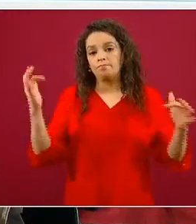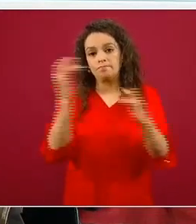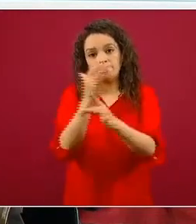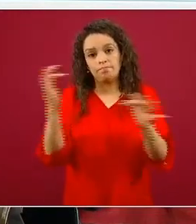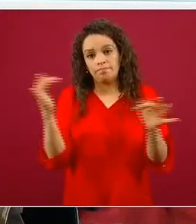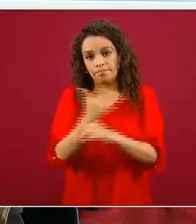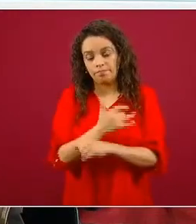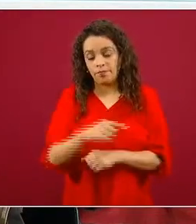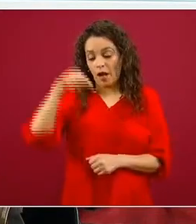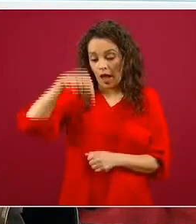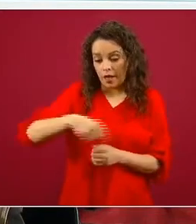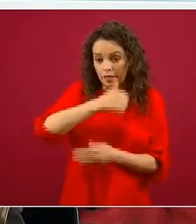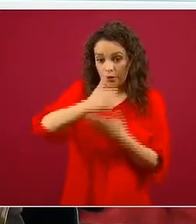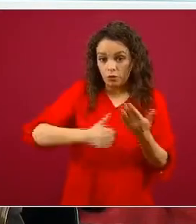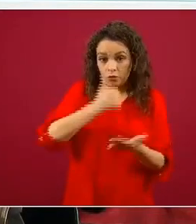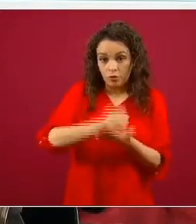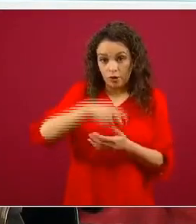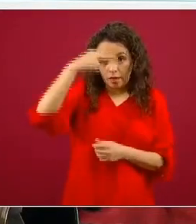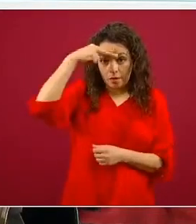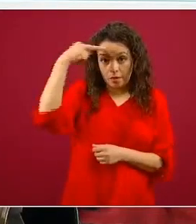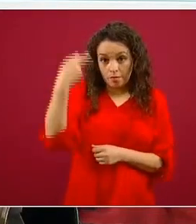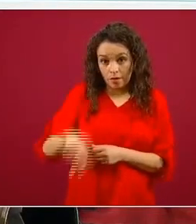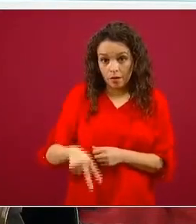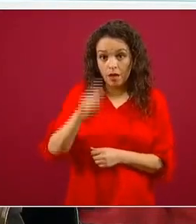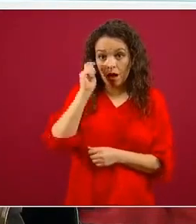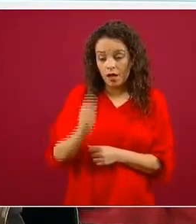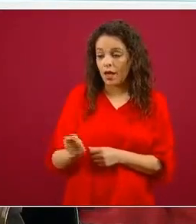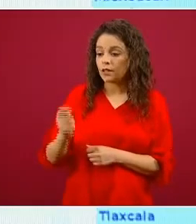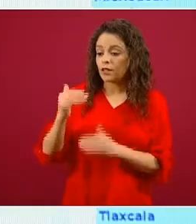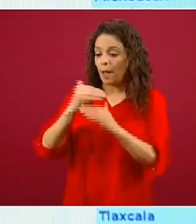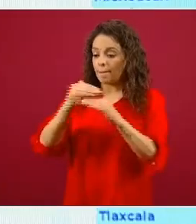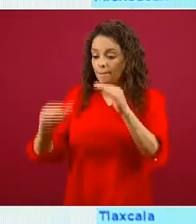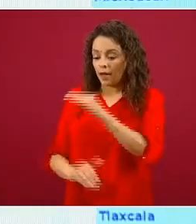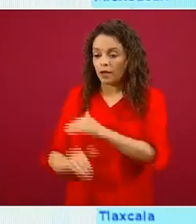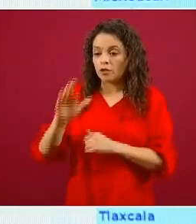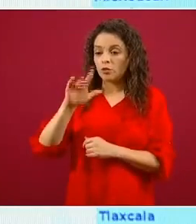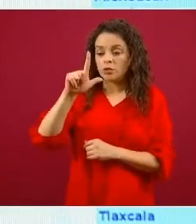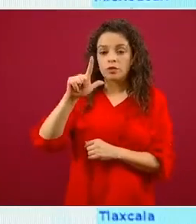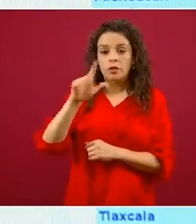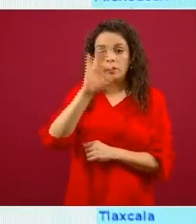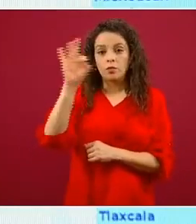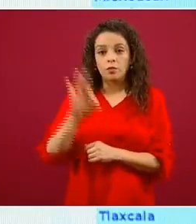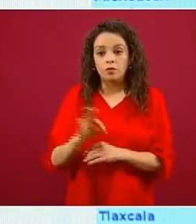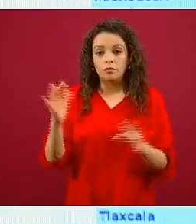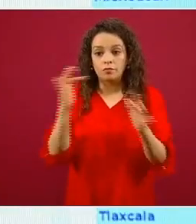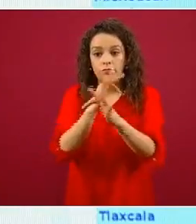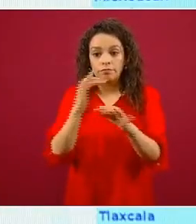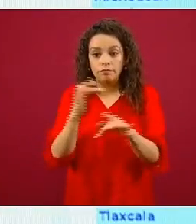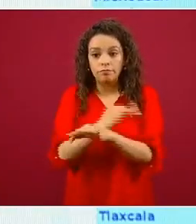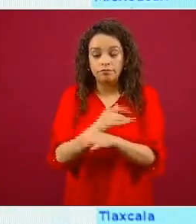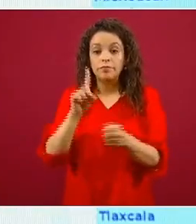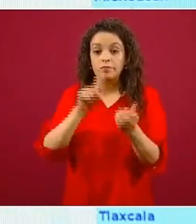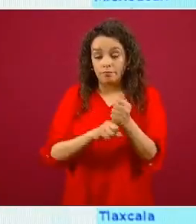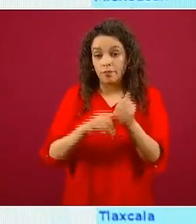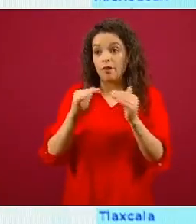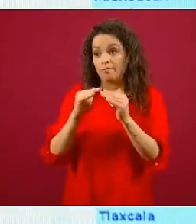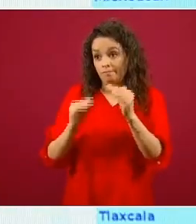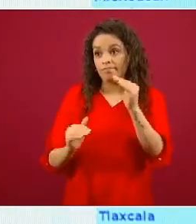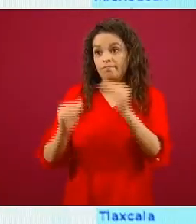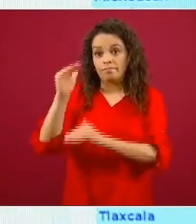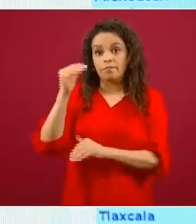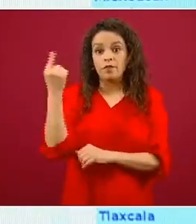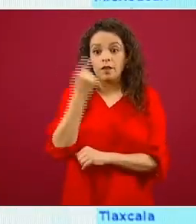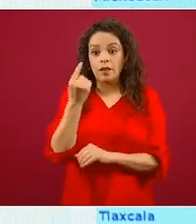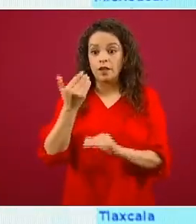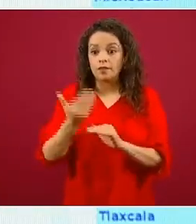de México, que actualmente estamos en menos 57% de movilidad, es un incremento respecto a lo que se